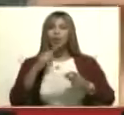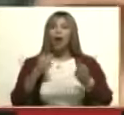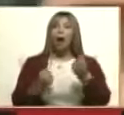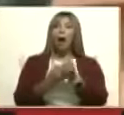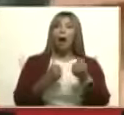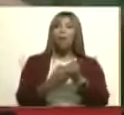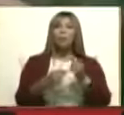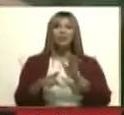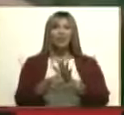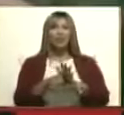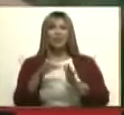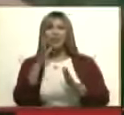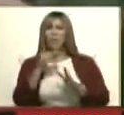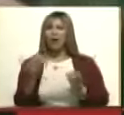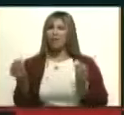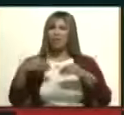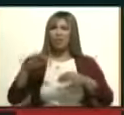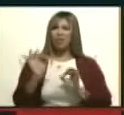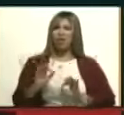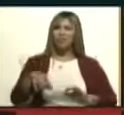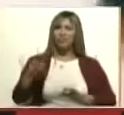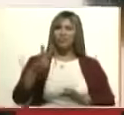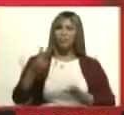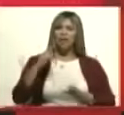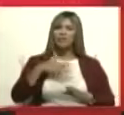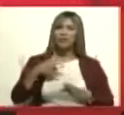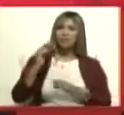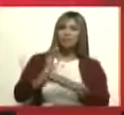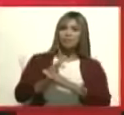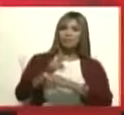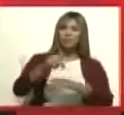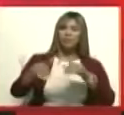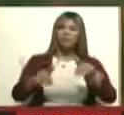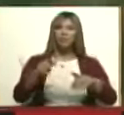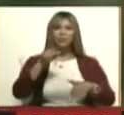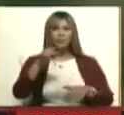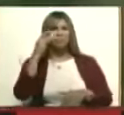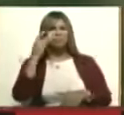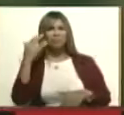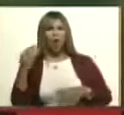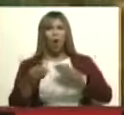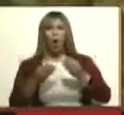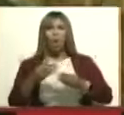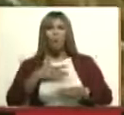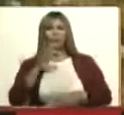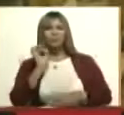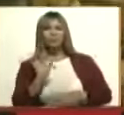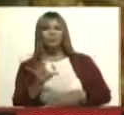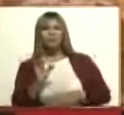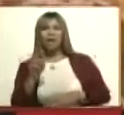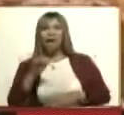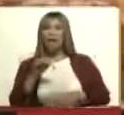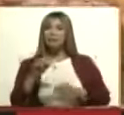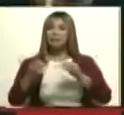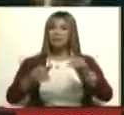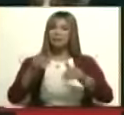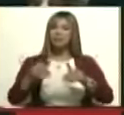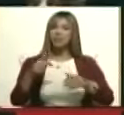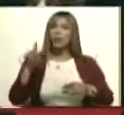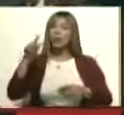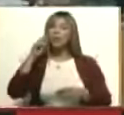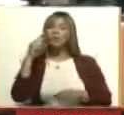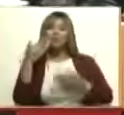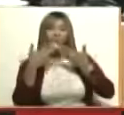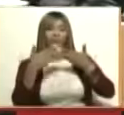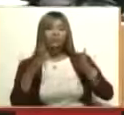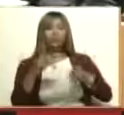que no tienen nada que ver con nosotros, impedirlo. O sea, tú te imaginas cómo les dolió esta convocatoria, porque ellos van a ver